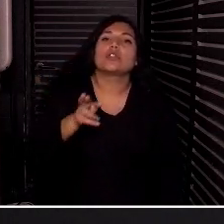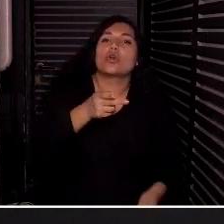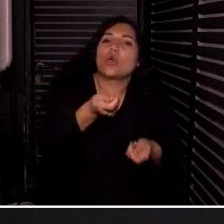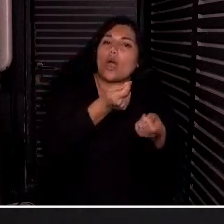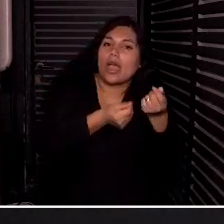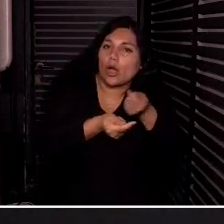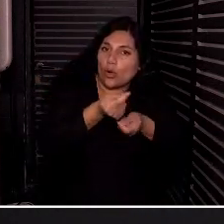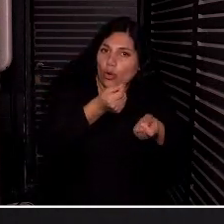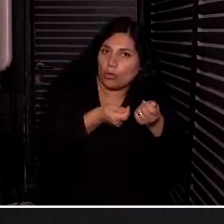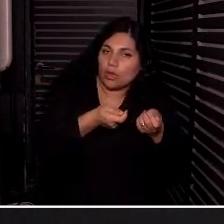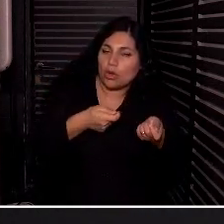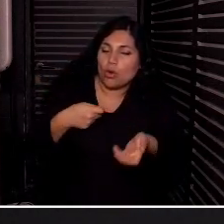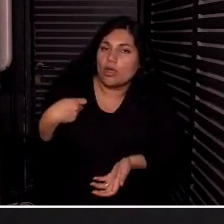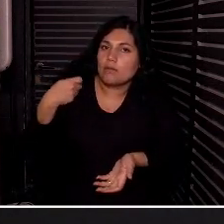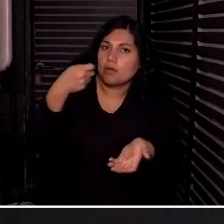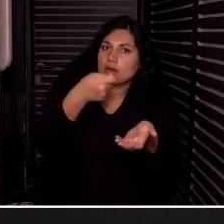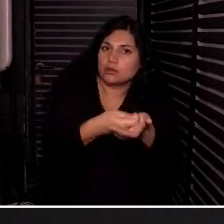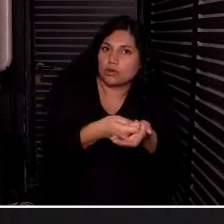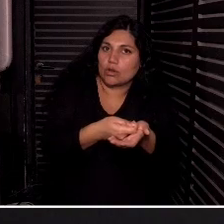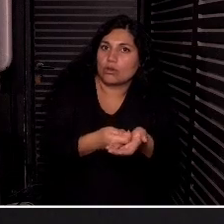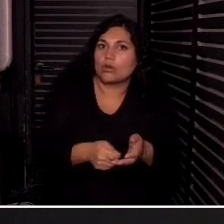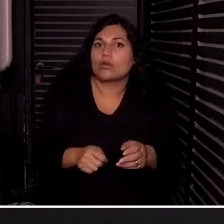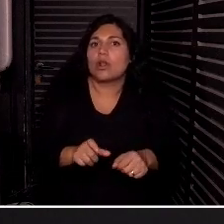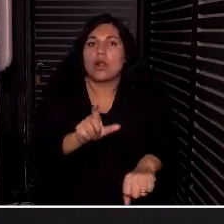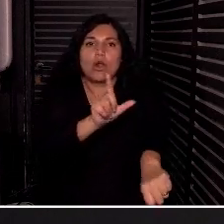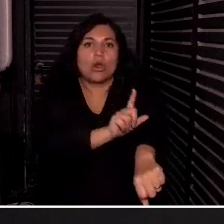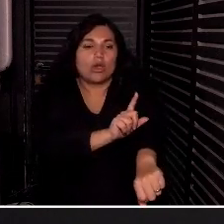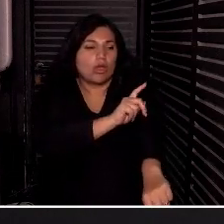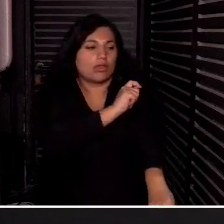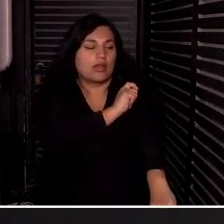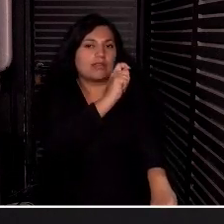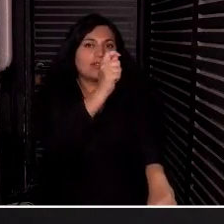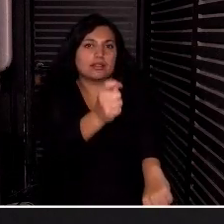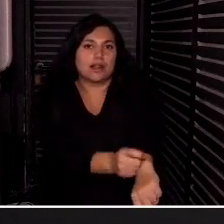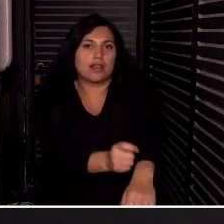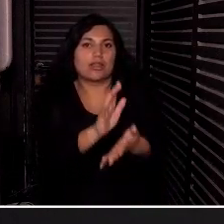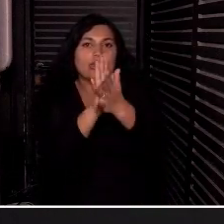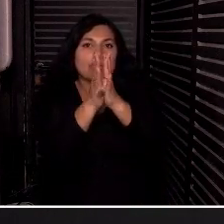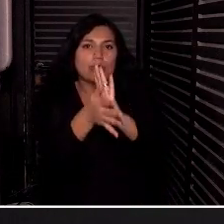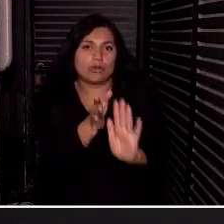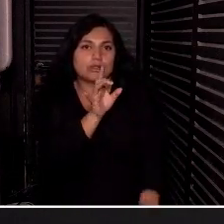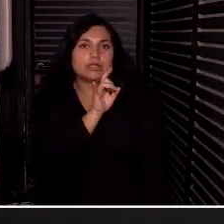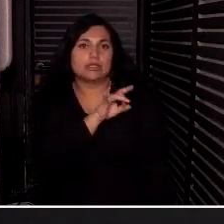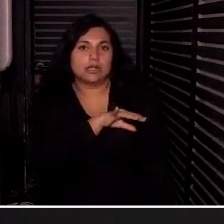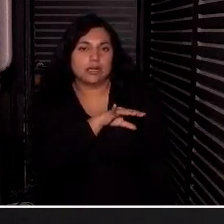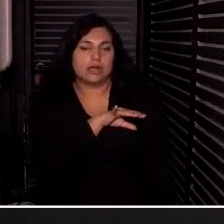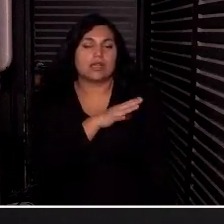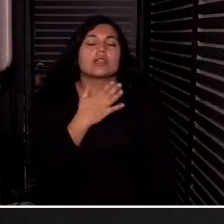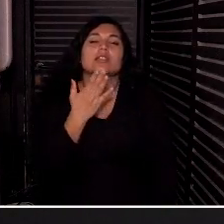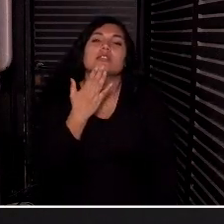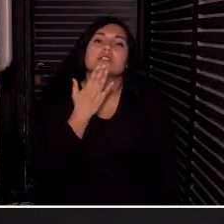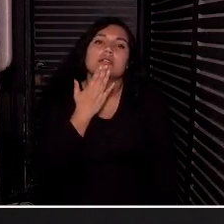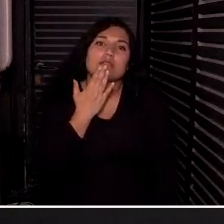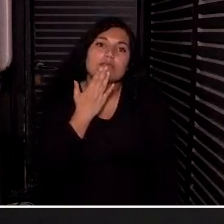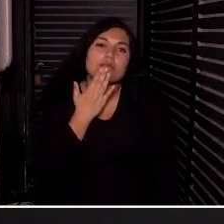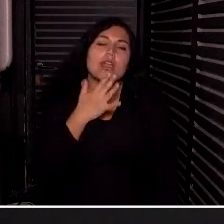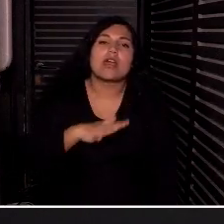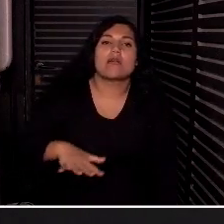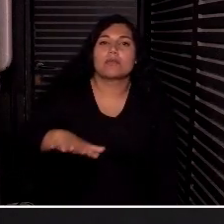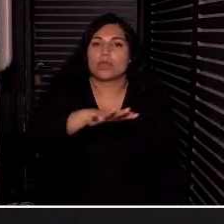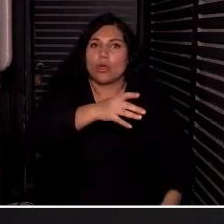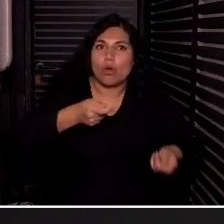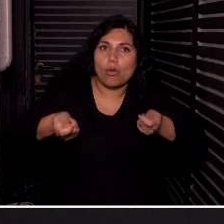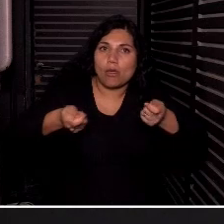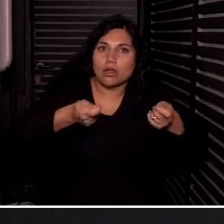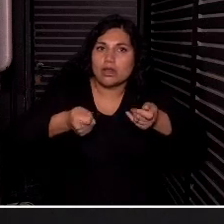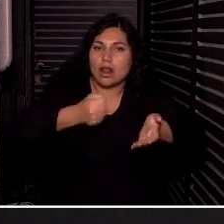puede tener esa inversión que tiene que ver con la calidad y transversalidad a lo largo de chile y también el el no estar en el ámbito comercial en el